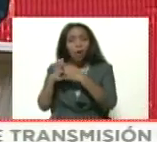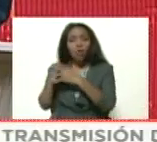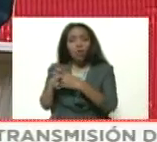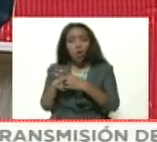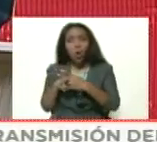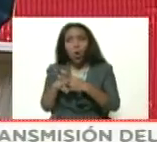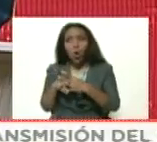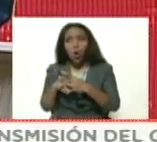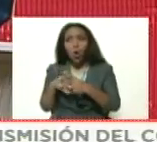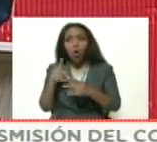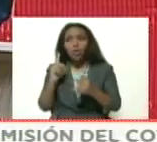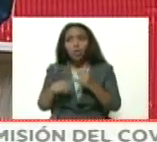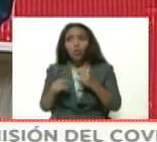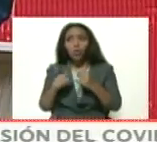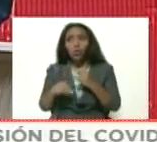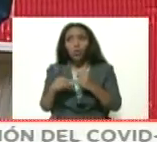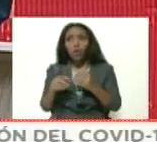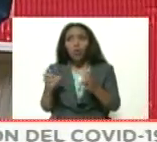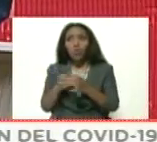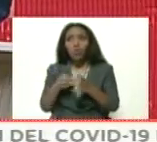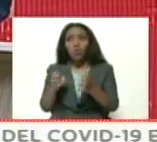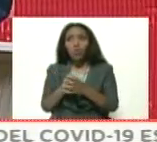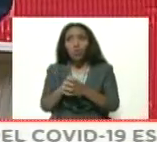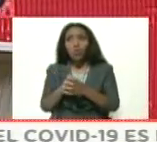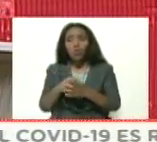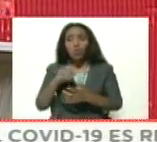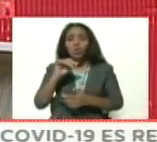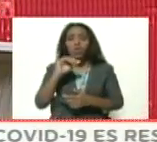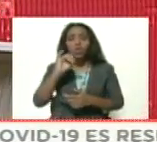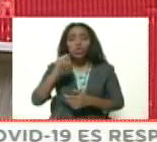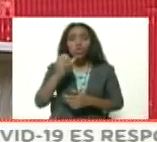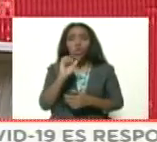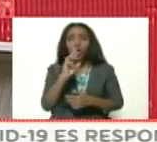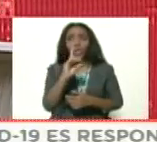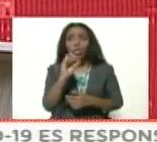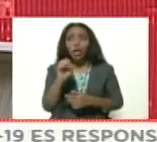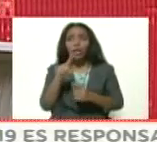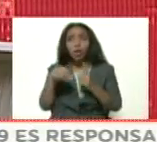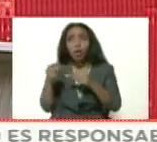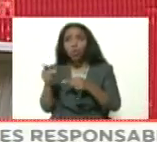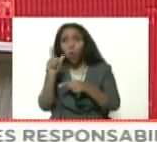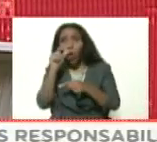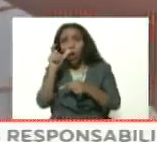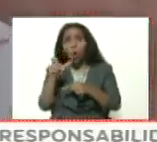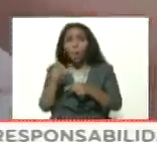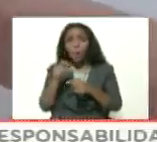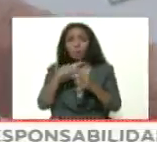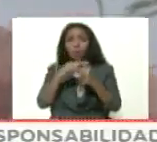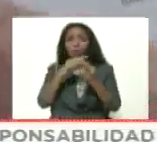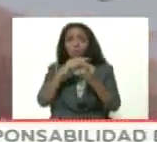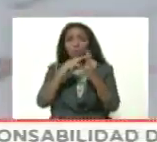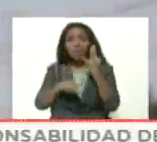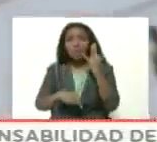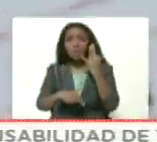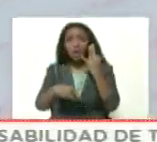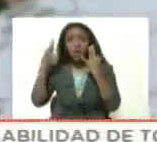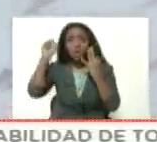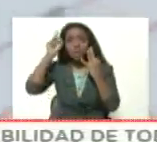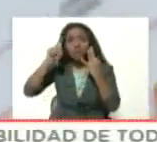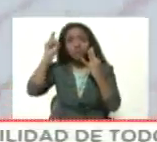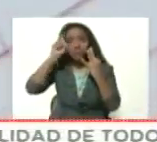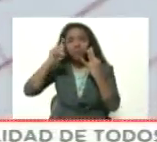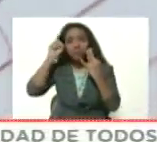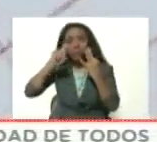los seudónimos, el agente Jordan, el agente Lut y el agente Aro. Son los tres entrenadores norteamericanos de